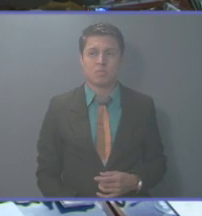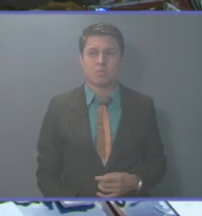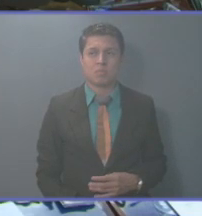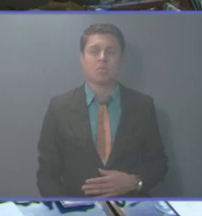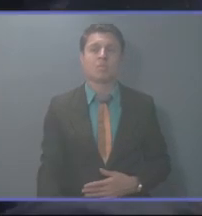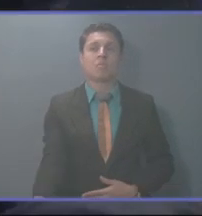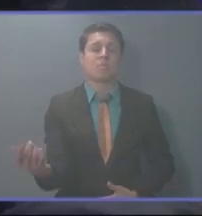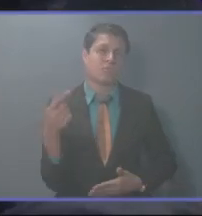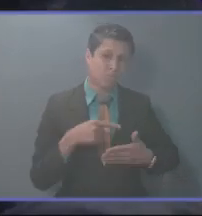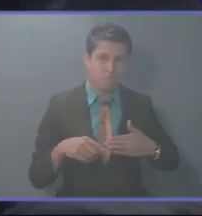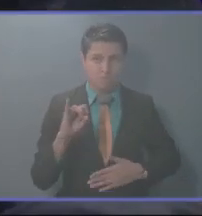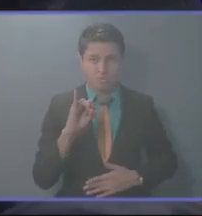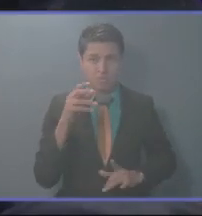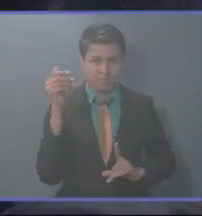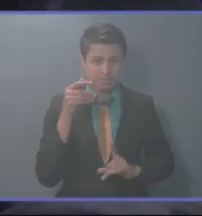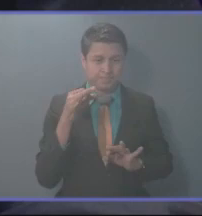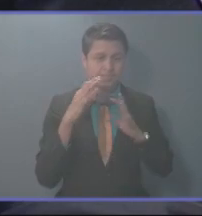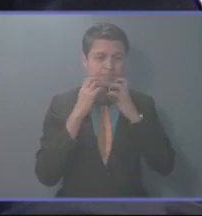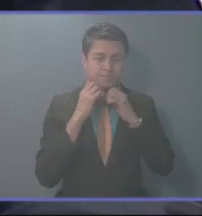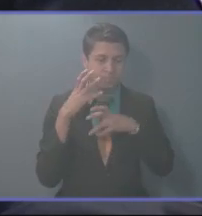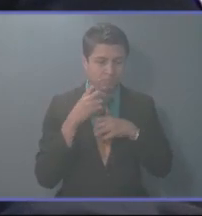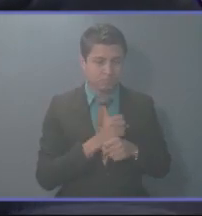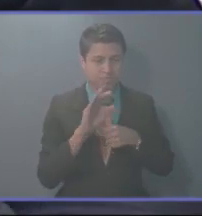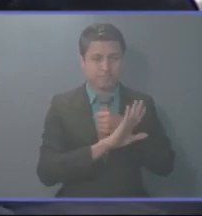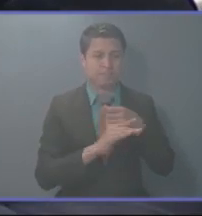Y principio de seguridad jurídica.